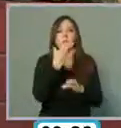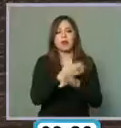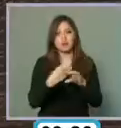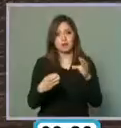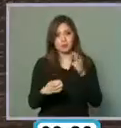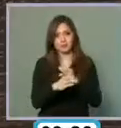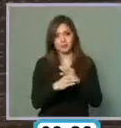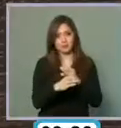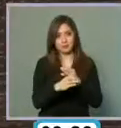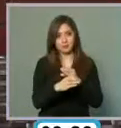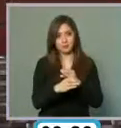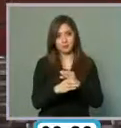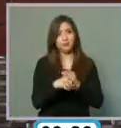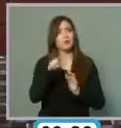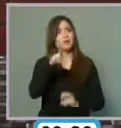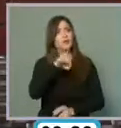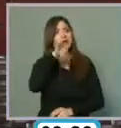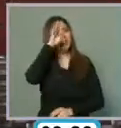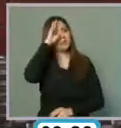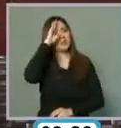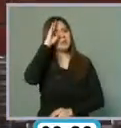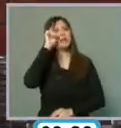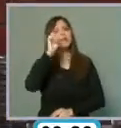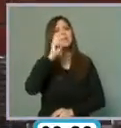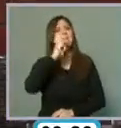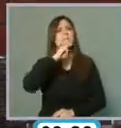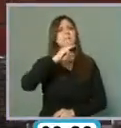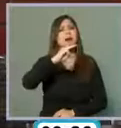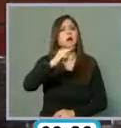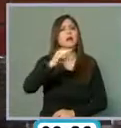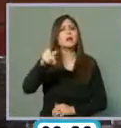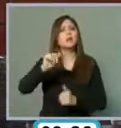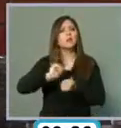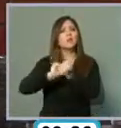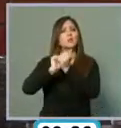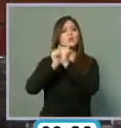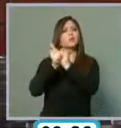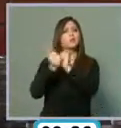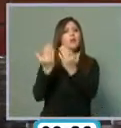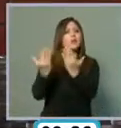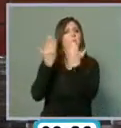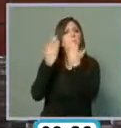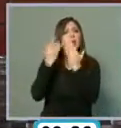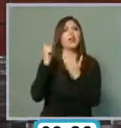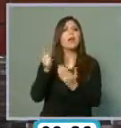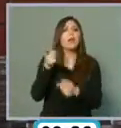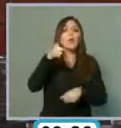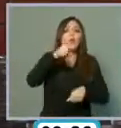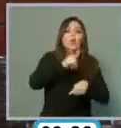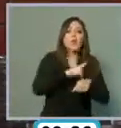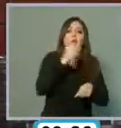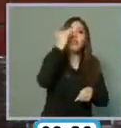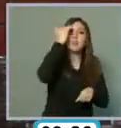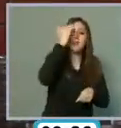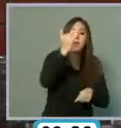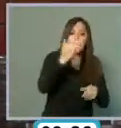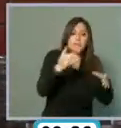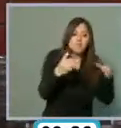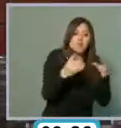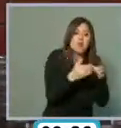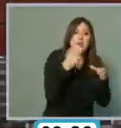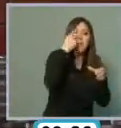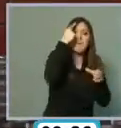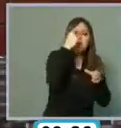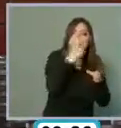perfecto. Recordemos que los mayas nos enseñan, hay un tiempo para sembrar, Y un tiempo para un cocinar. tiempo para cuidar